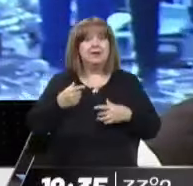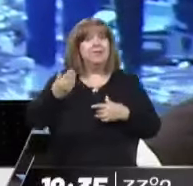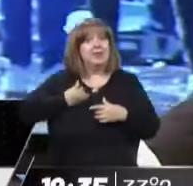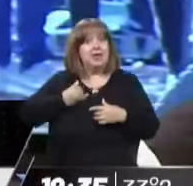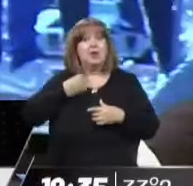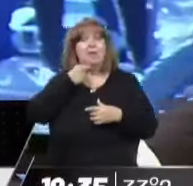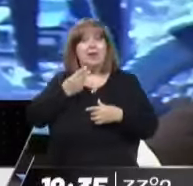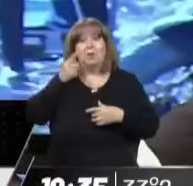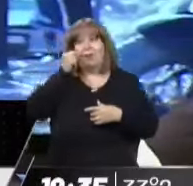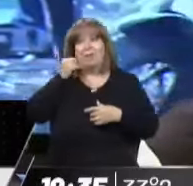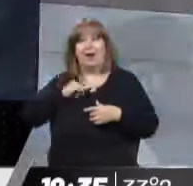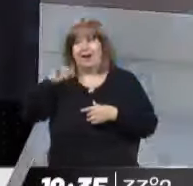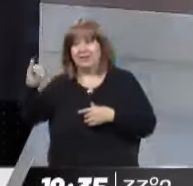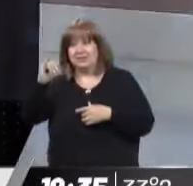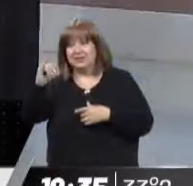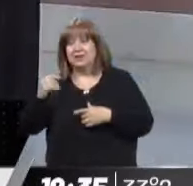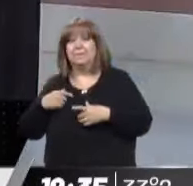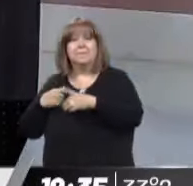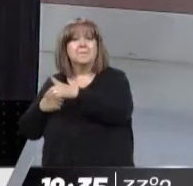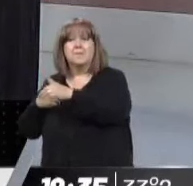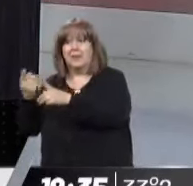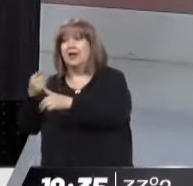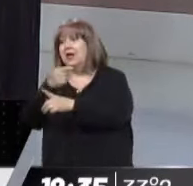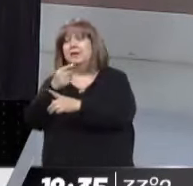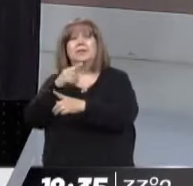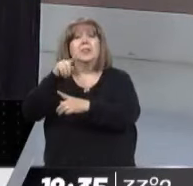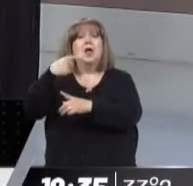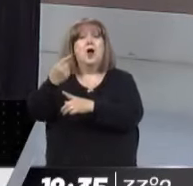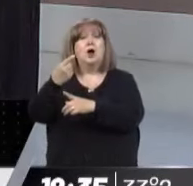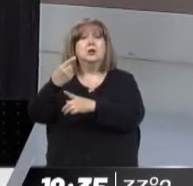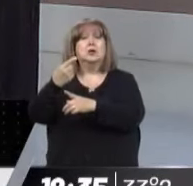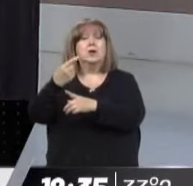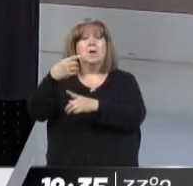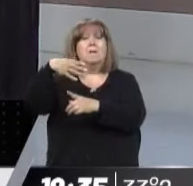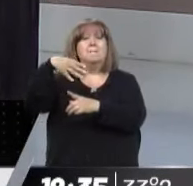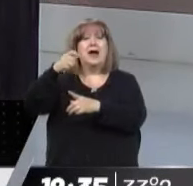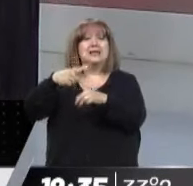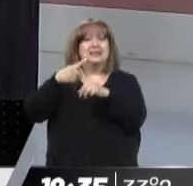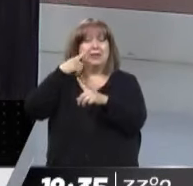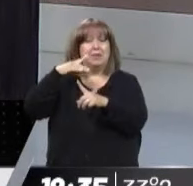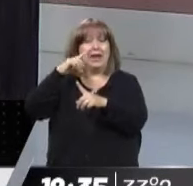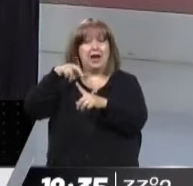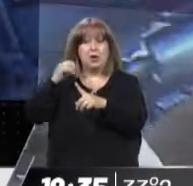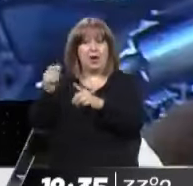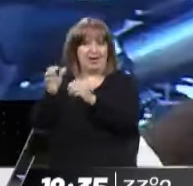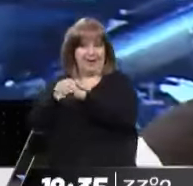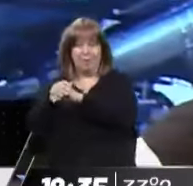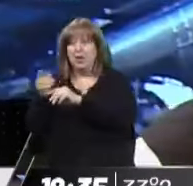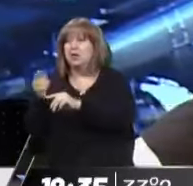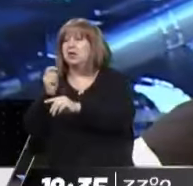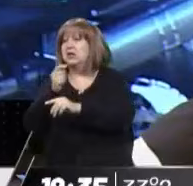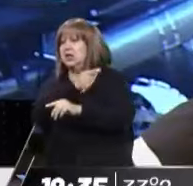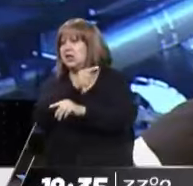fue... Alguien se lo recomendó, ¿no? Sí, Maximiliano Severino Arlota. Y claro, mi